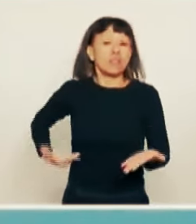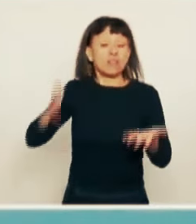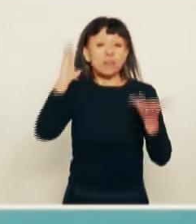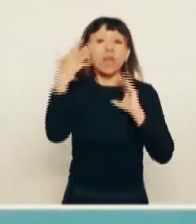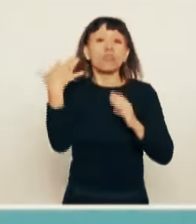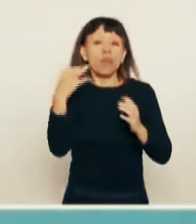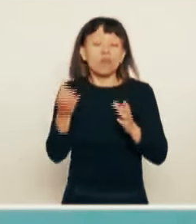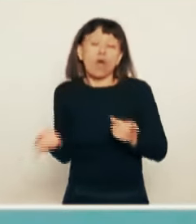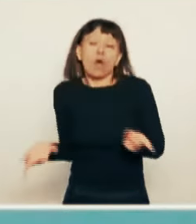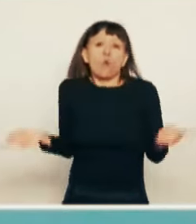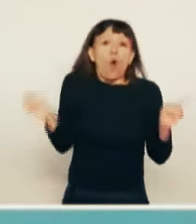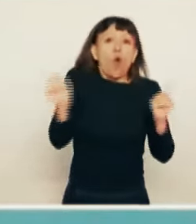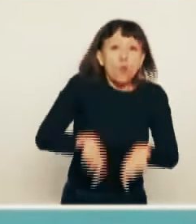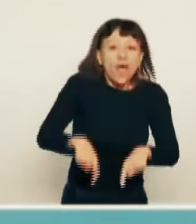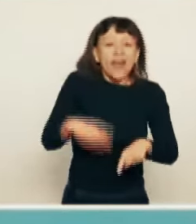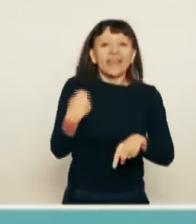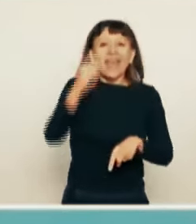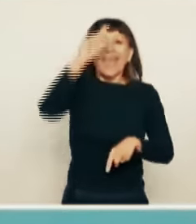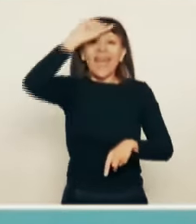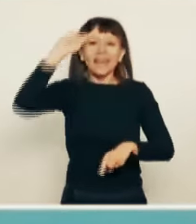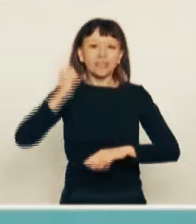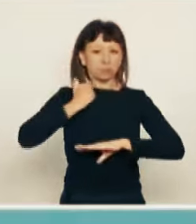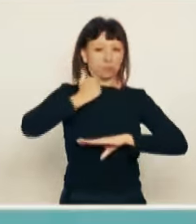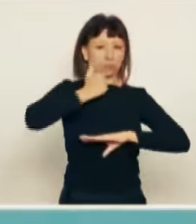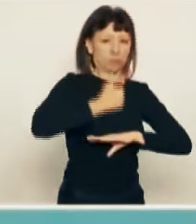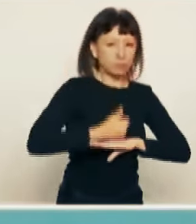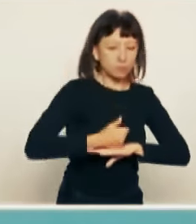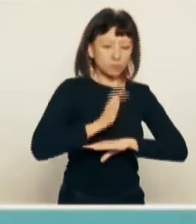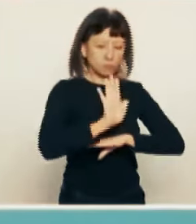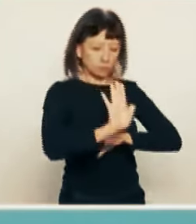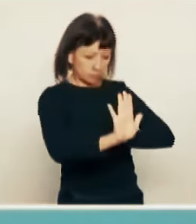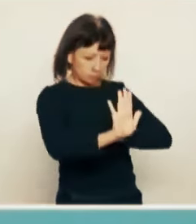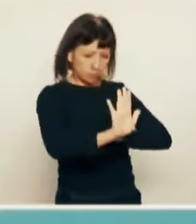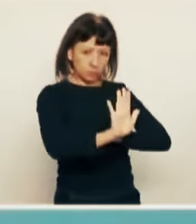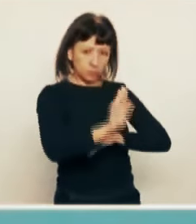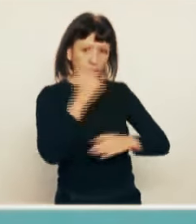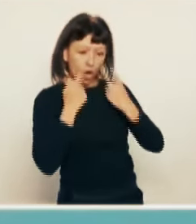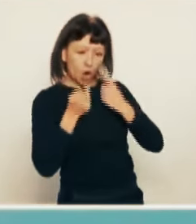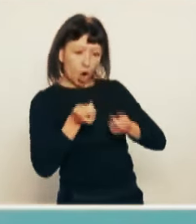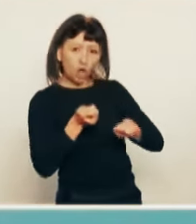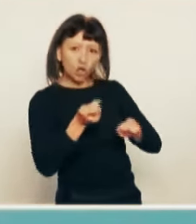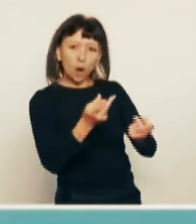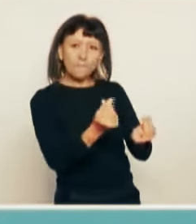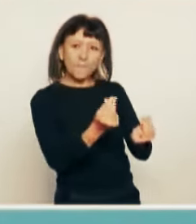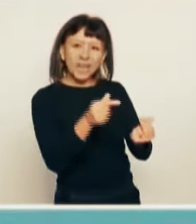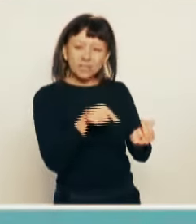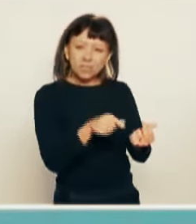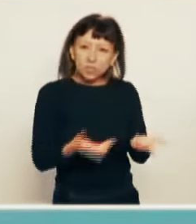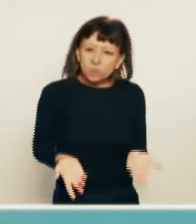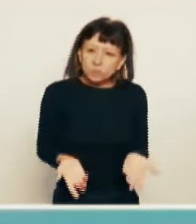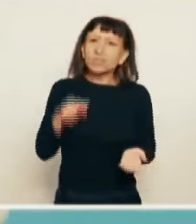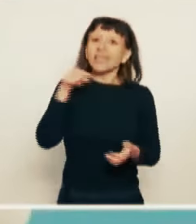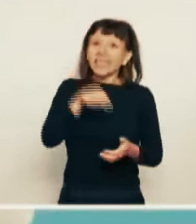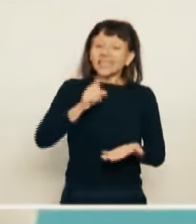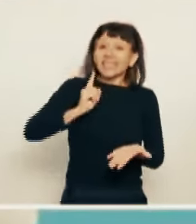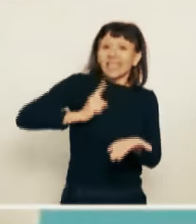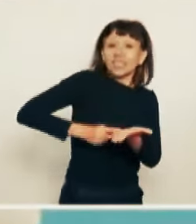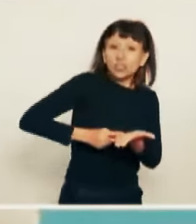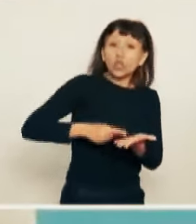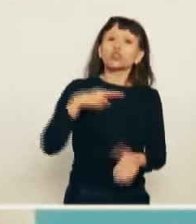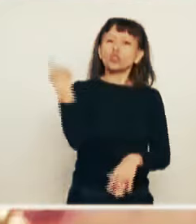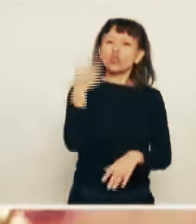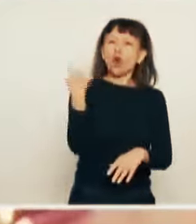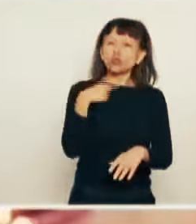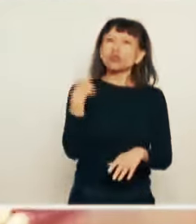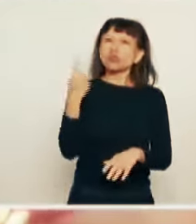la capacidad del Estado para regular el precio de las prepagas, que fue una capacidad que establecimos nosotros a fines